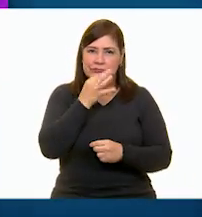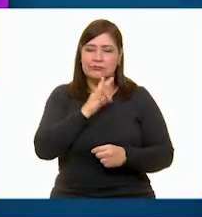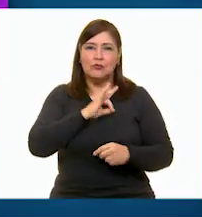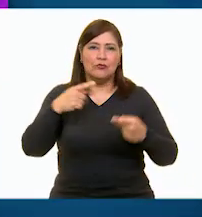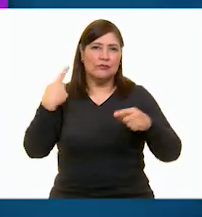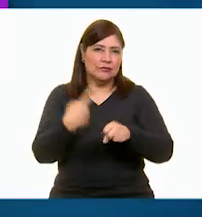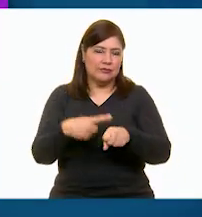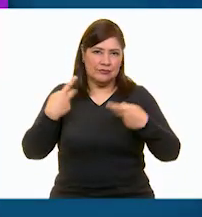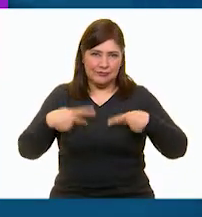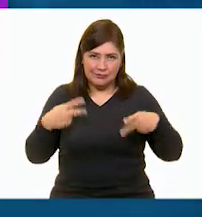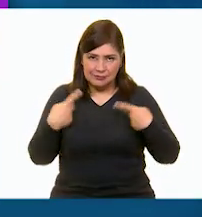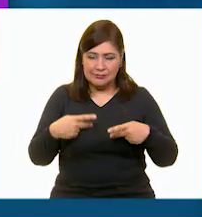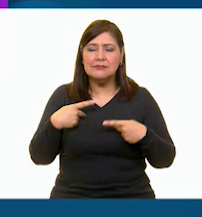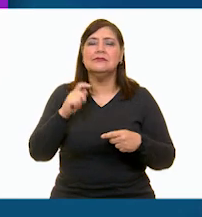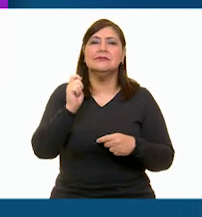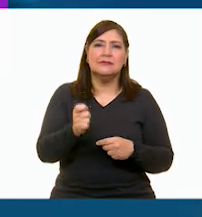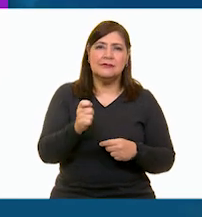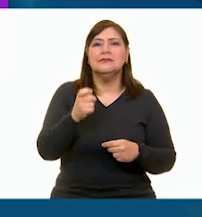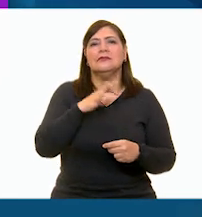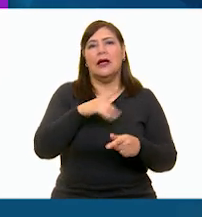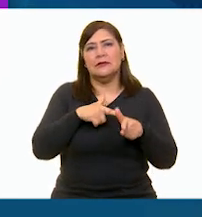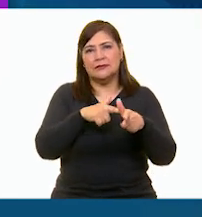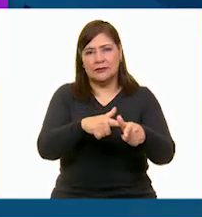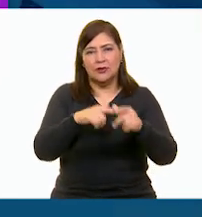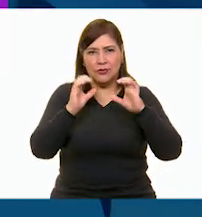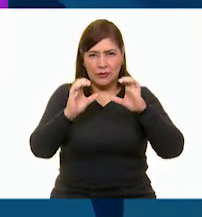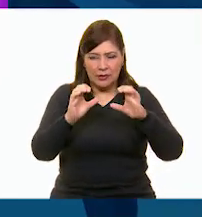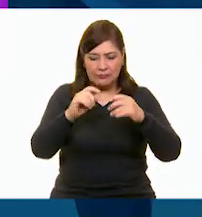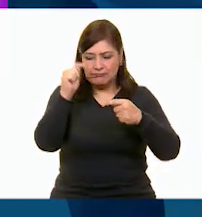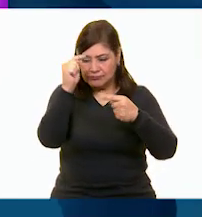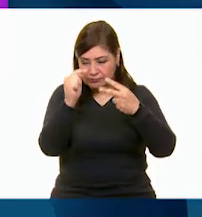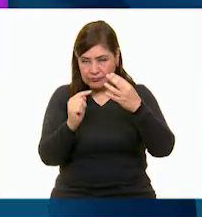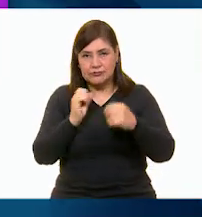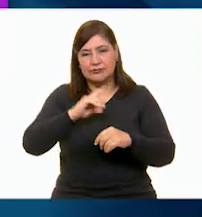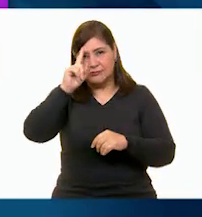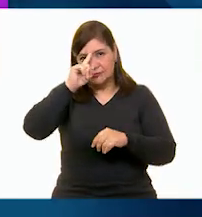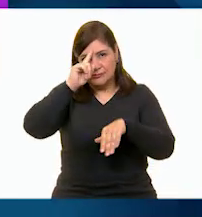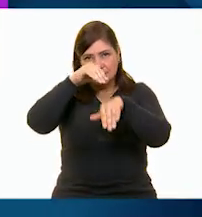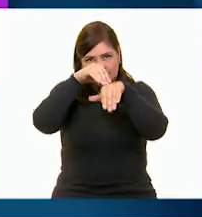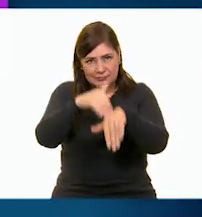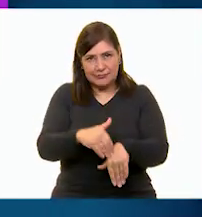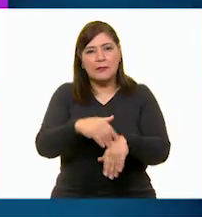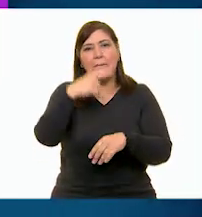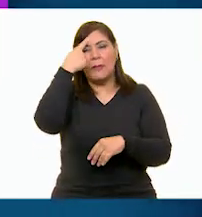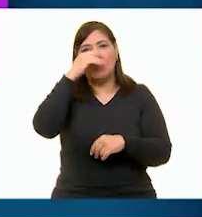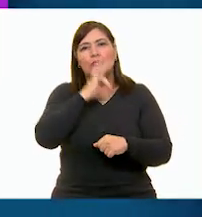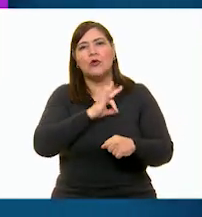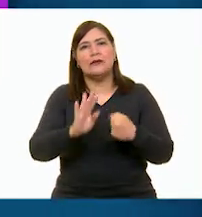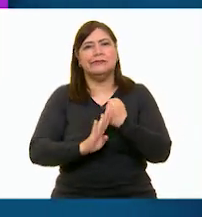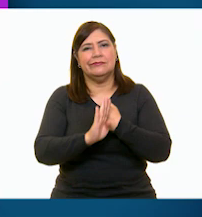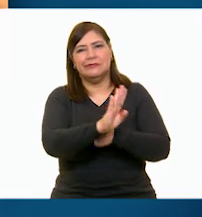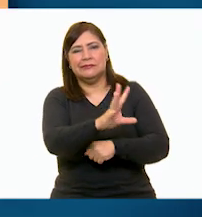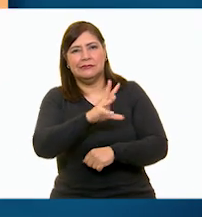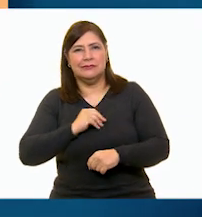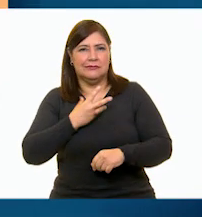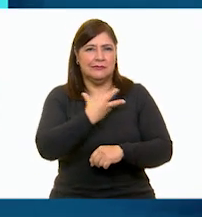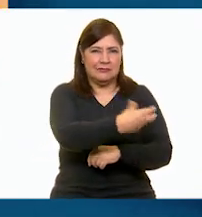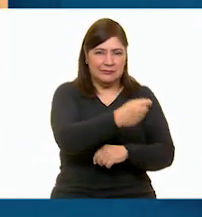personas. Por eso hay que continuar cuidándonos siguiendo las buenas prácticas que ya todos conocemos para evitar contagiarnos.